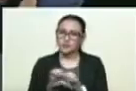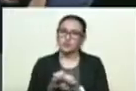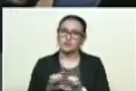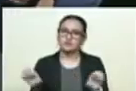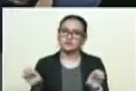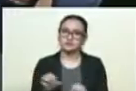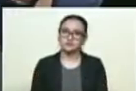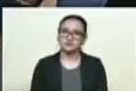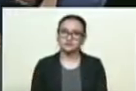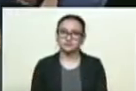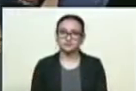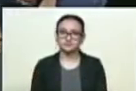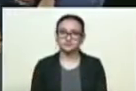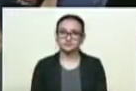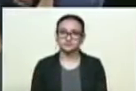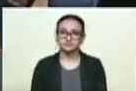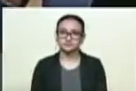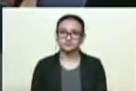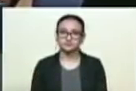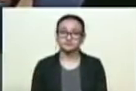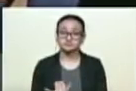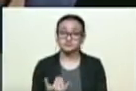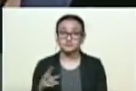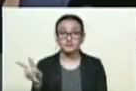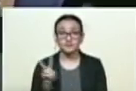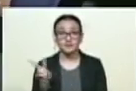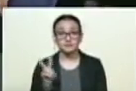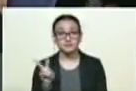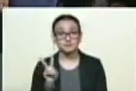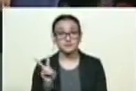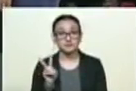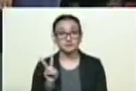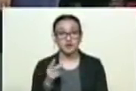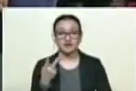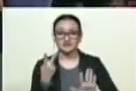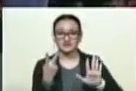educación. En Venezuela, el